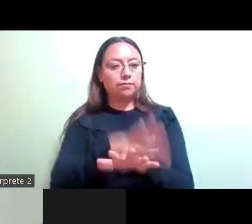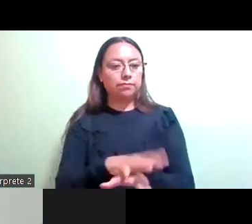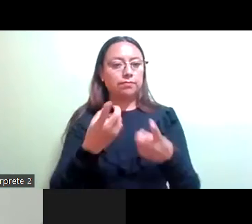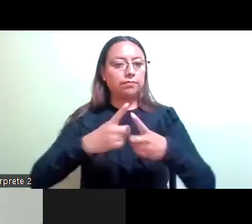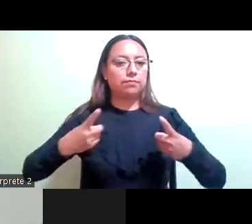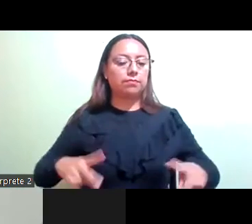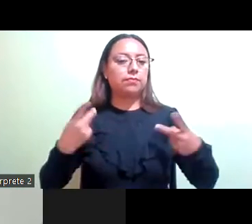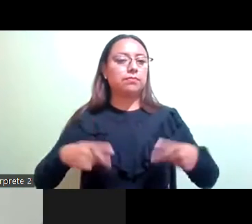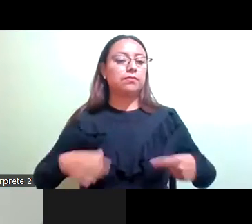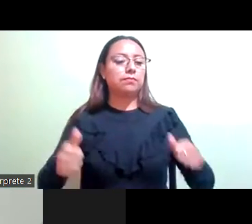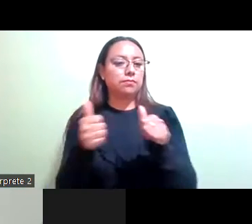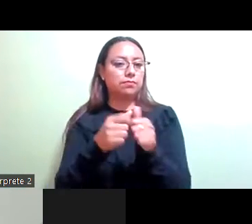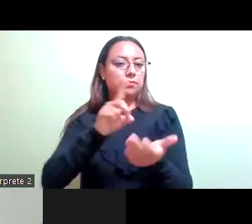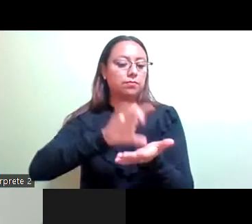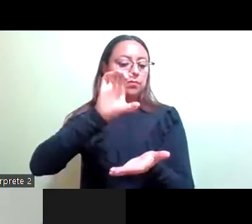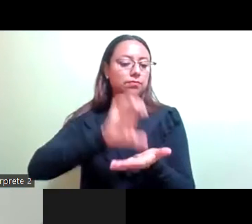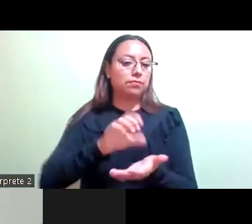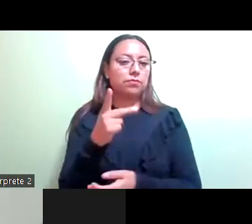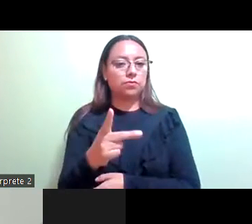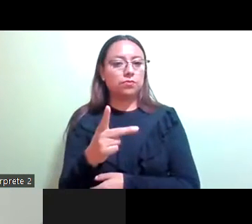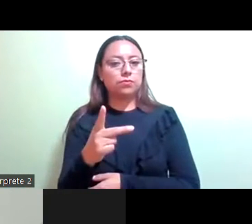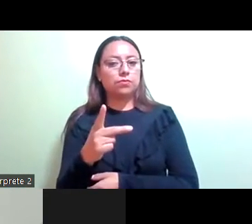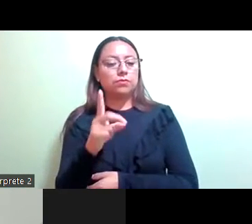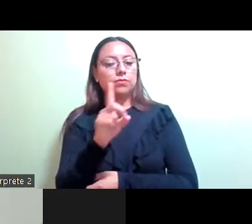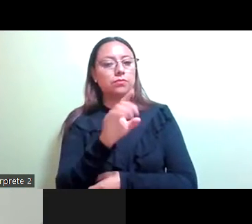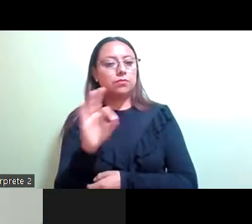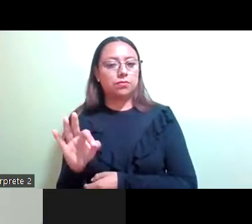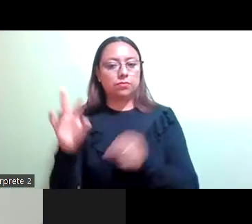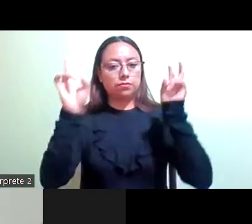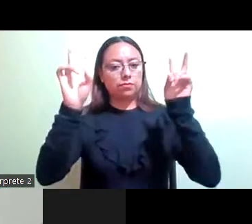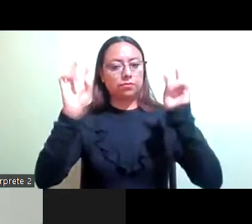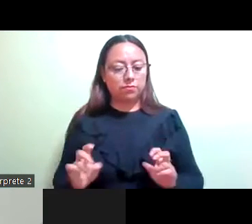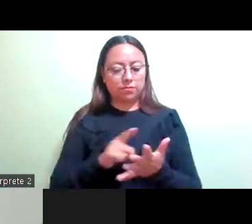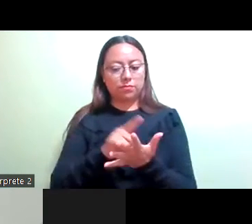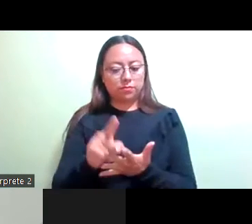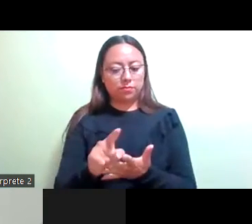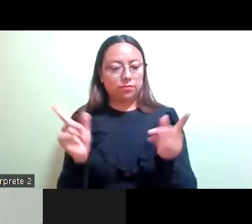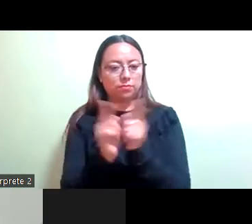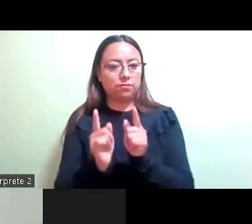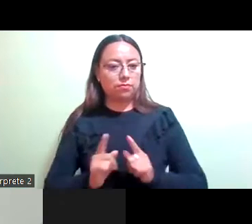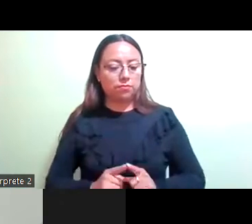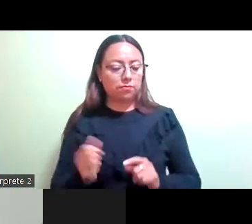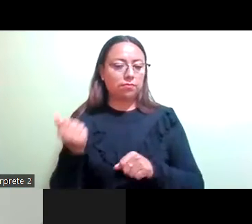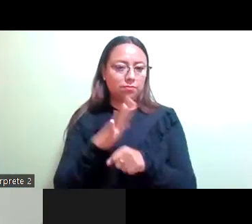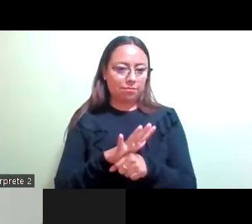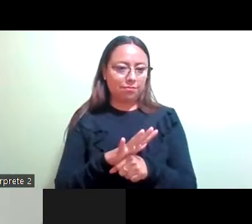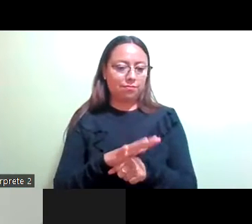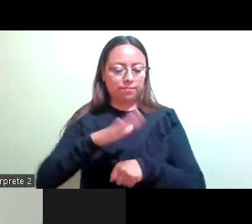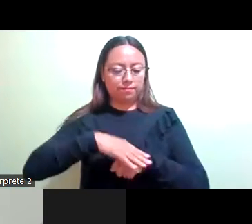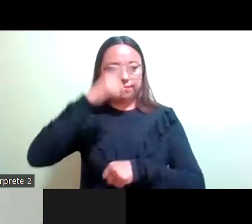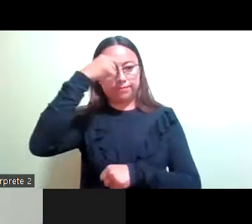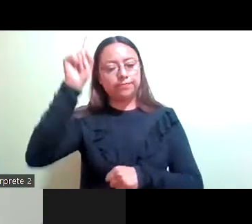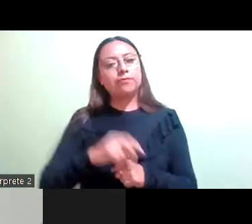con Discapacidad del Distrito Federal en materia de derecho a la simplificación administrativa.